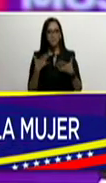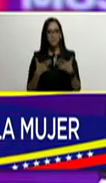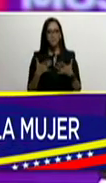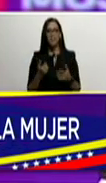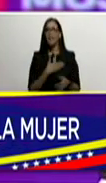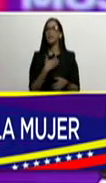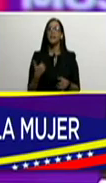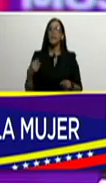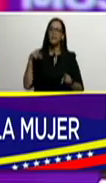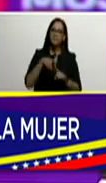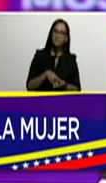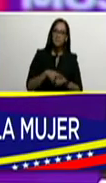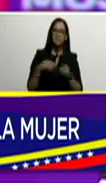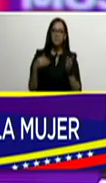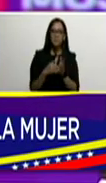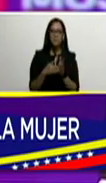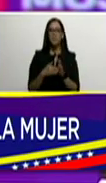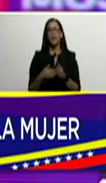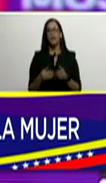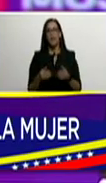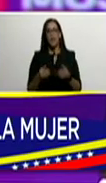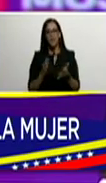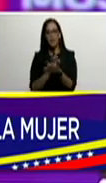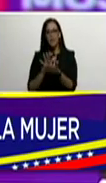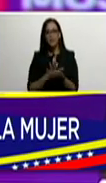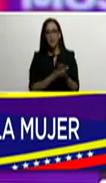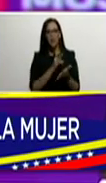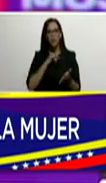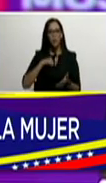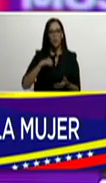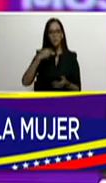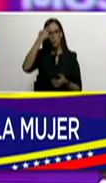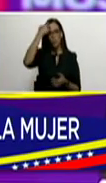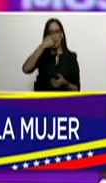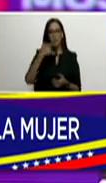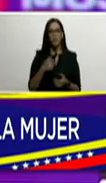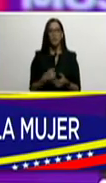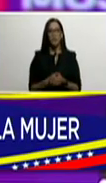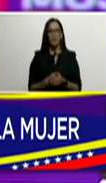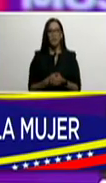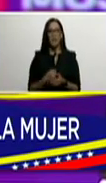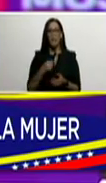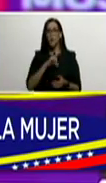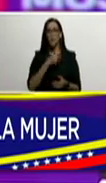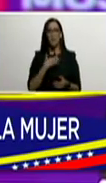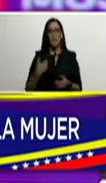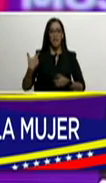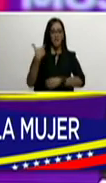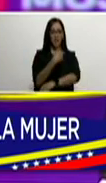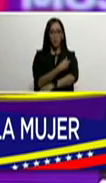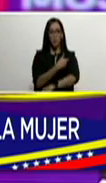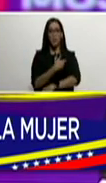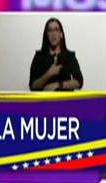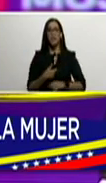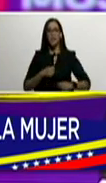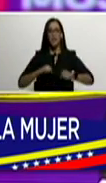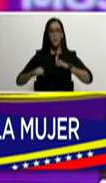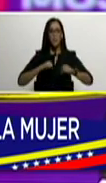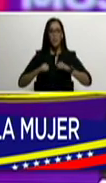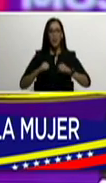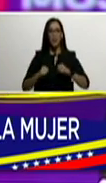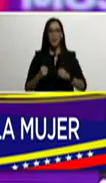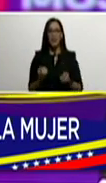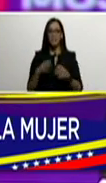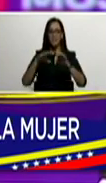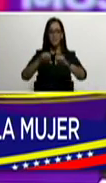atentar contra el bienestar de nuestro pueblo, que intente negarnos las vacunas, que intente promover las invasiones